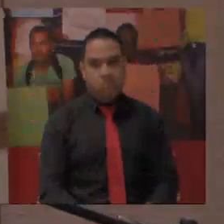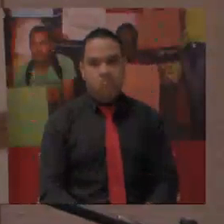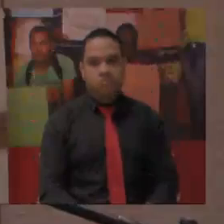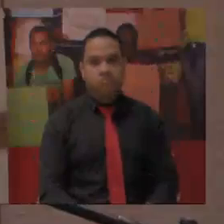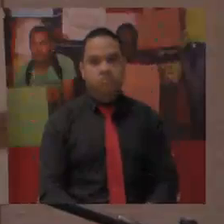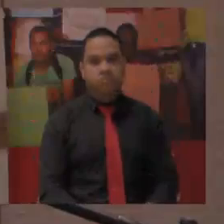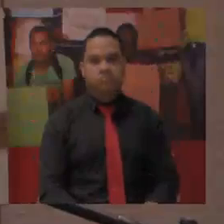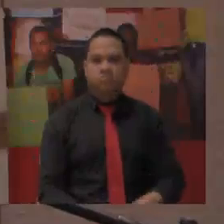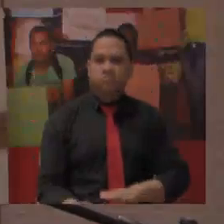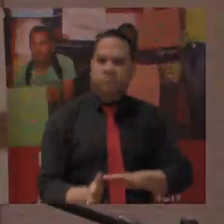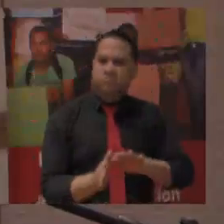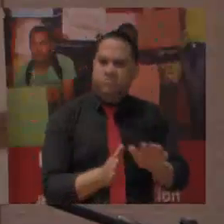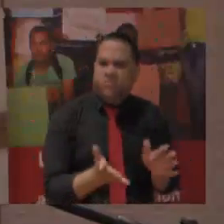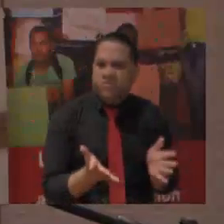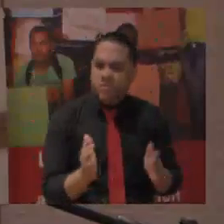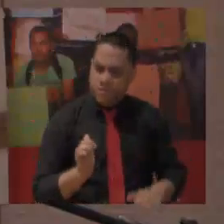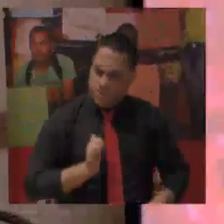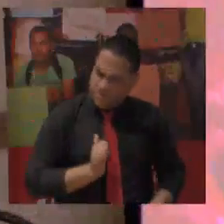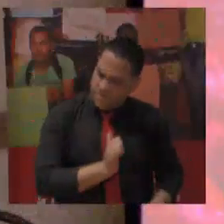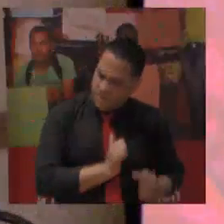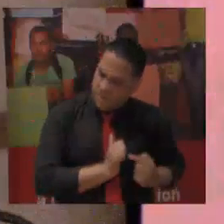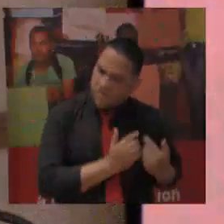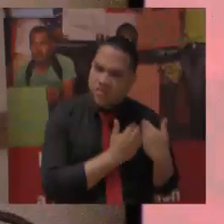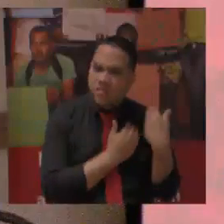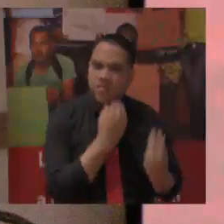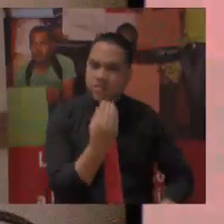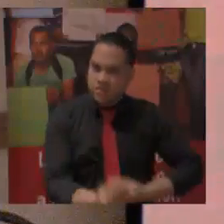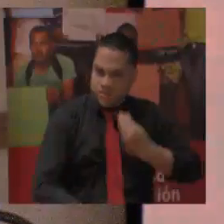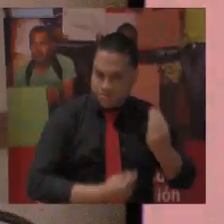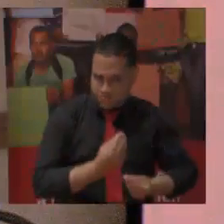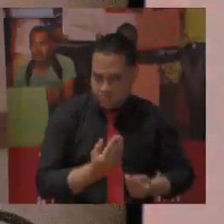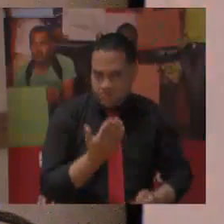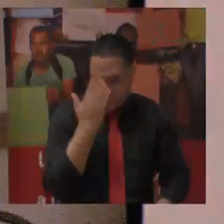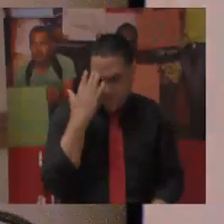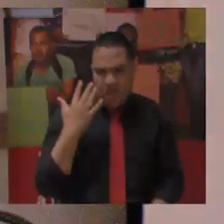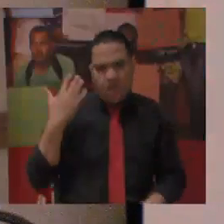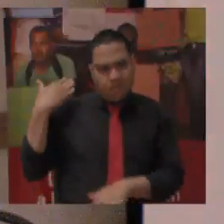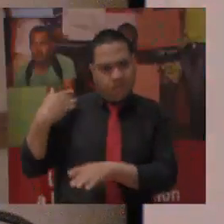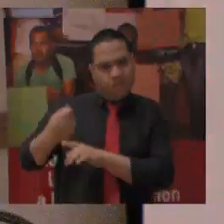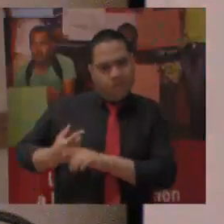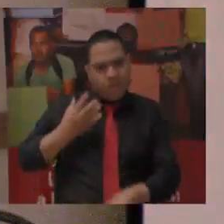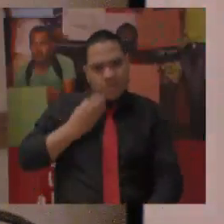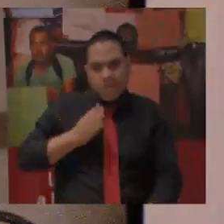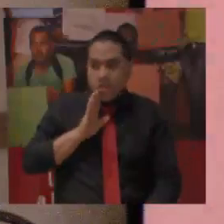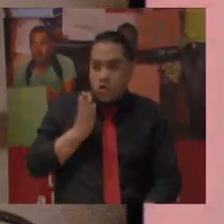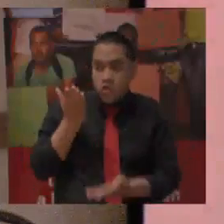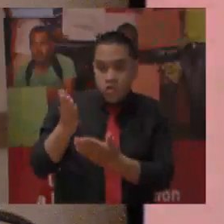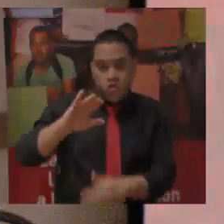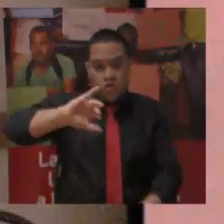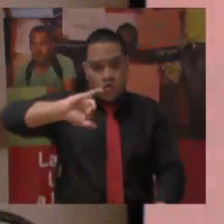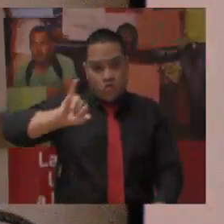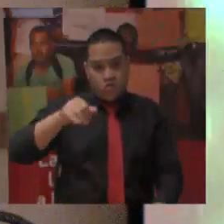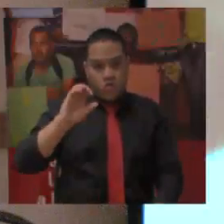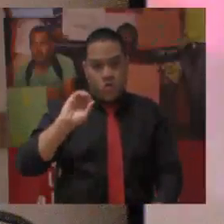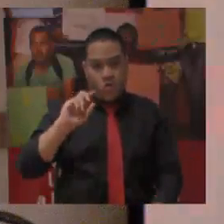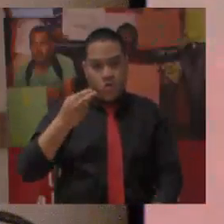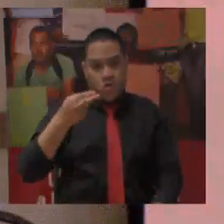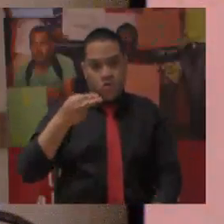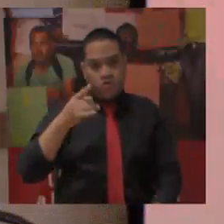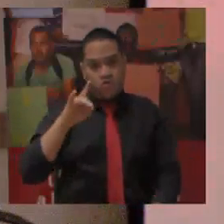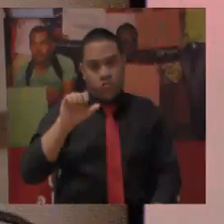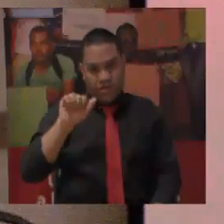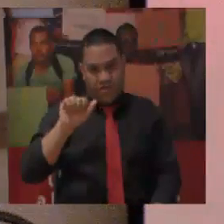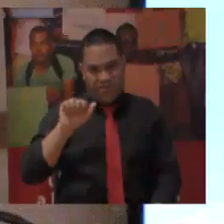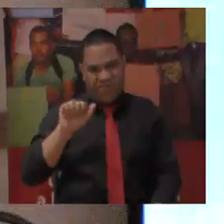Ahora, ¿qué hace el sector privado? ¿Cuál es el reto? Porque si bien aquí las experiencias que de la mano de Joshua conocimos, pues hablan de